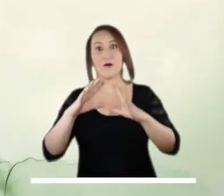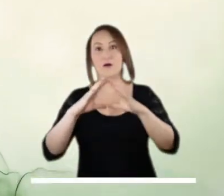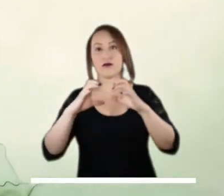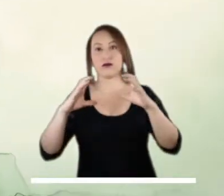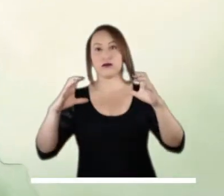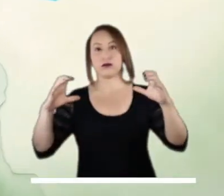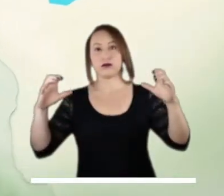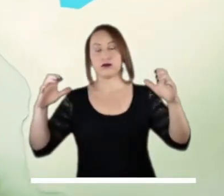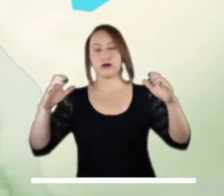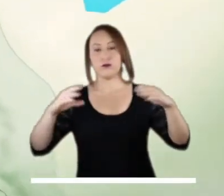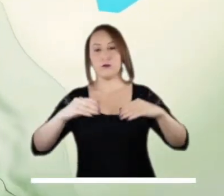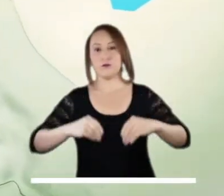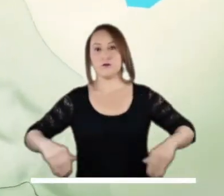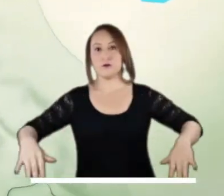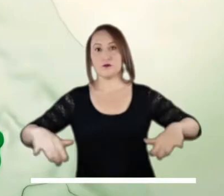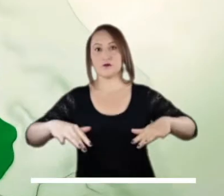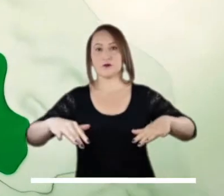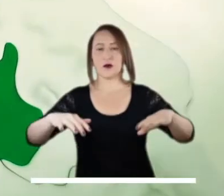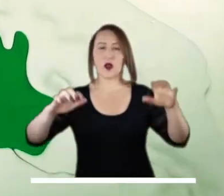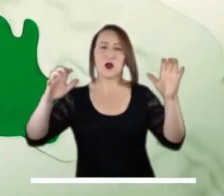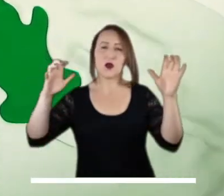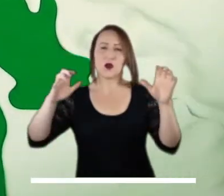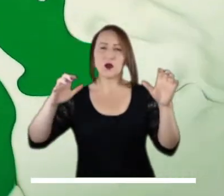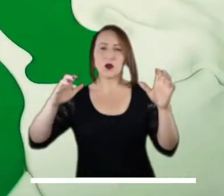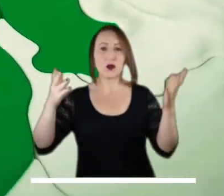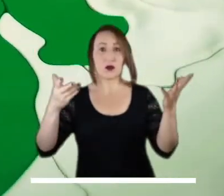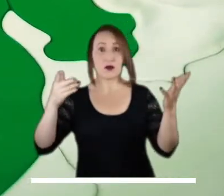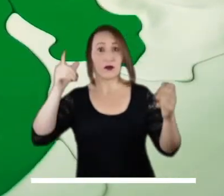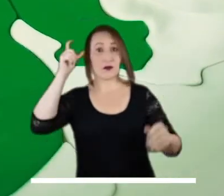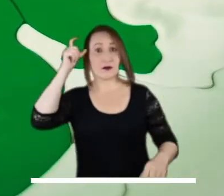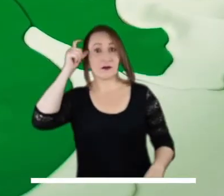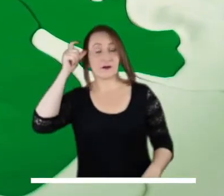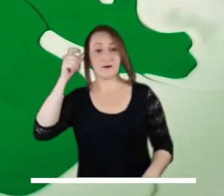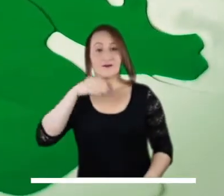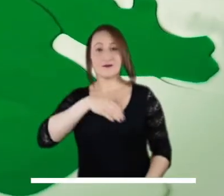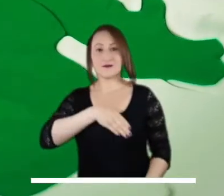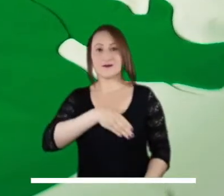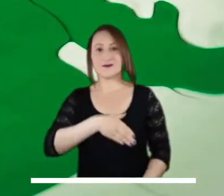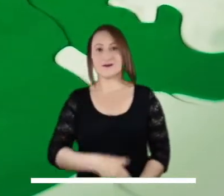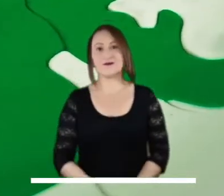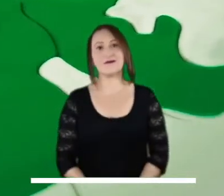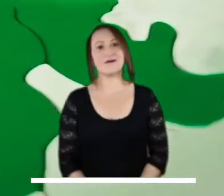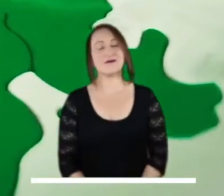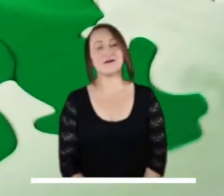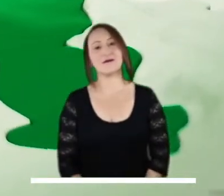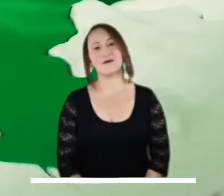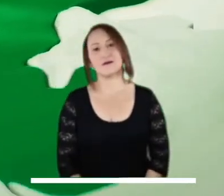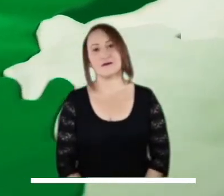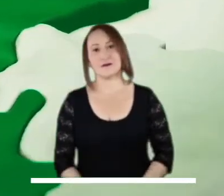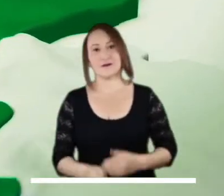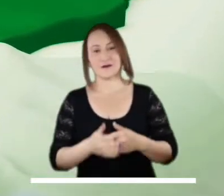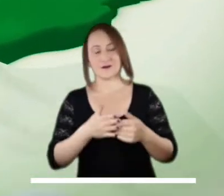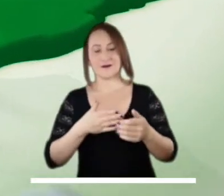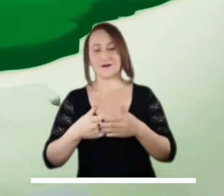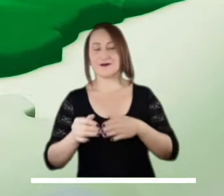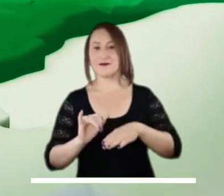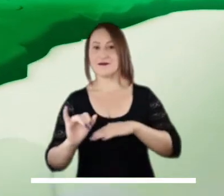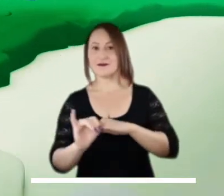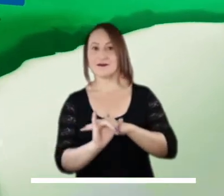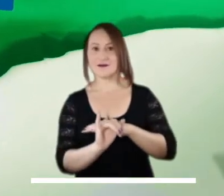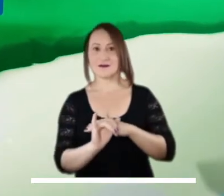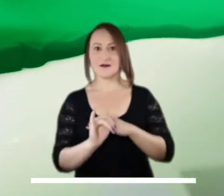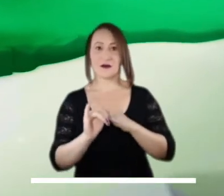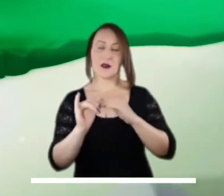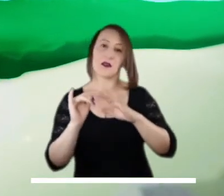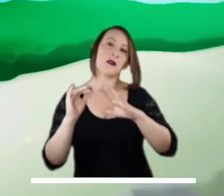El Caribe promete nubosidad parcial en su territorio y algunas lluvias sectorizadas en Córdoba y Bolívar. El tiempo seco reinará